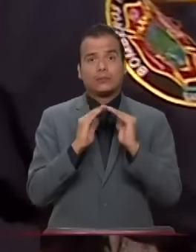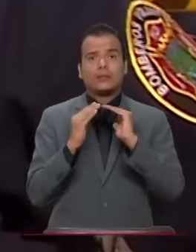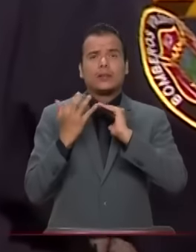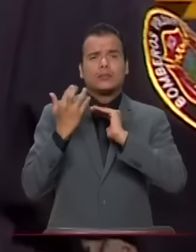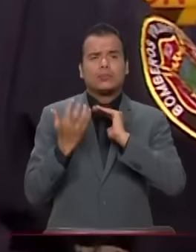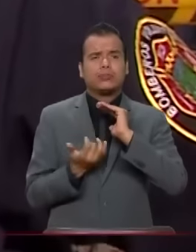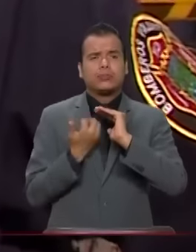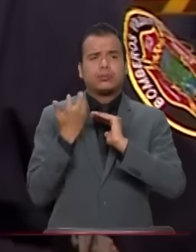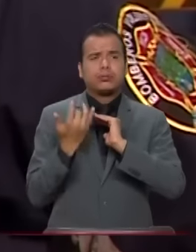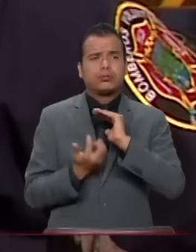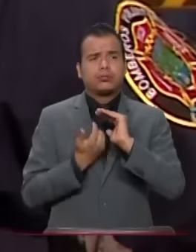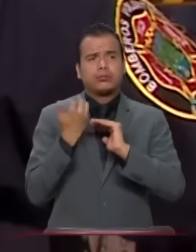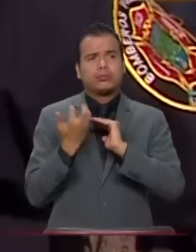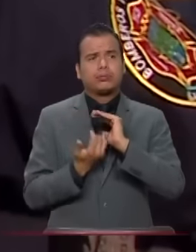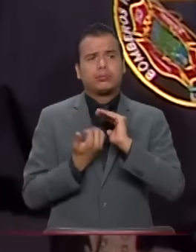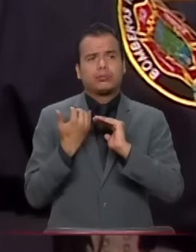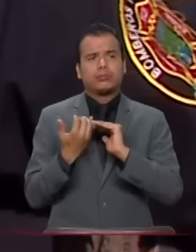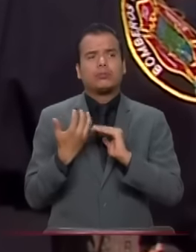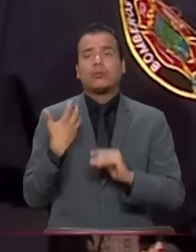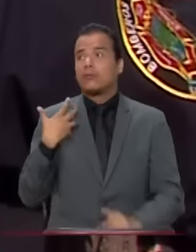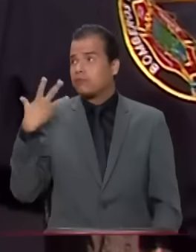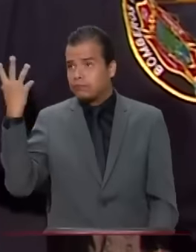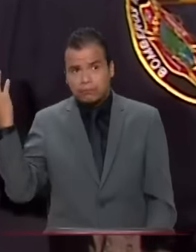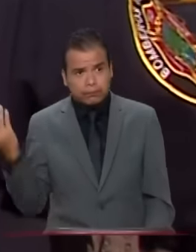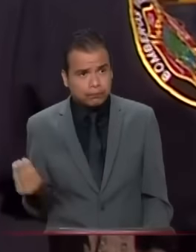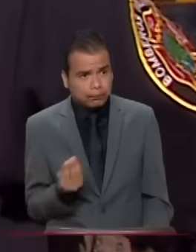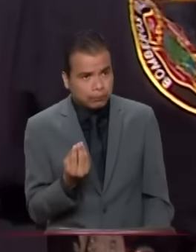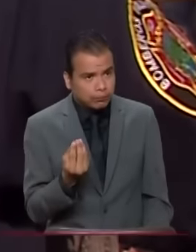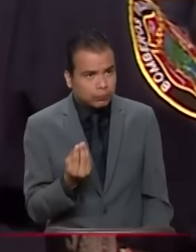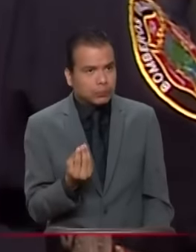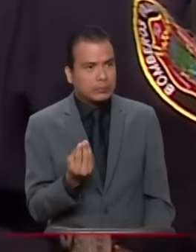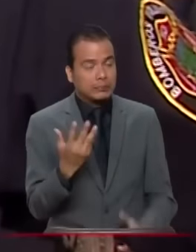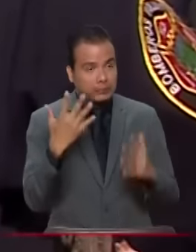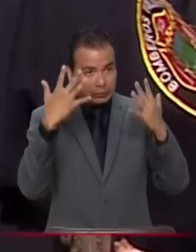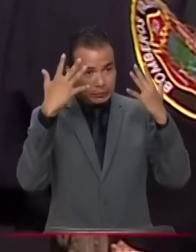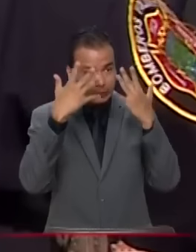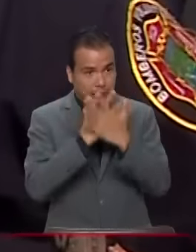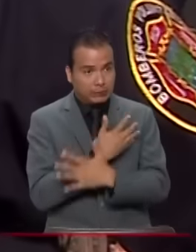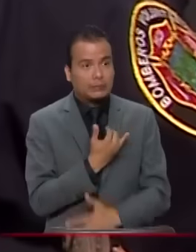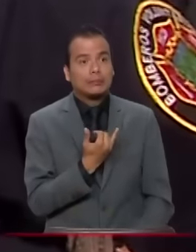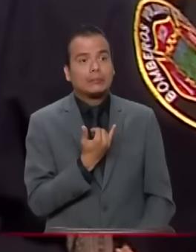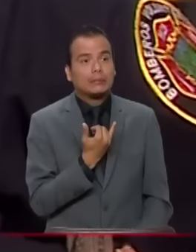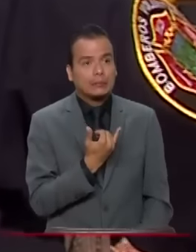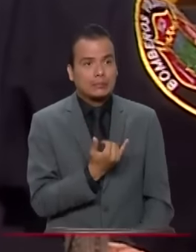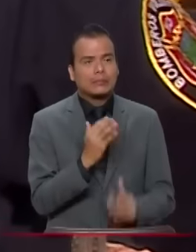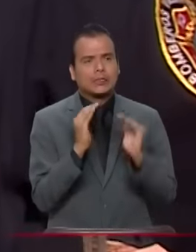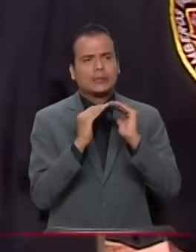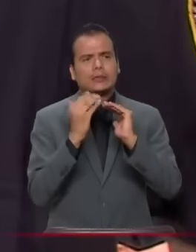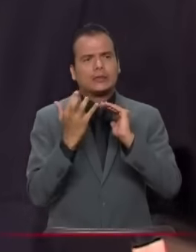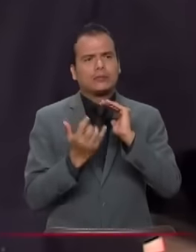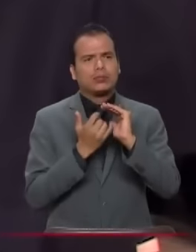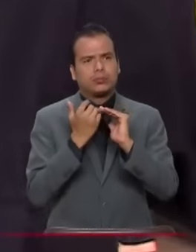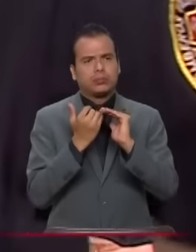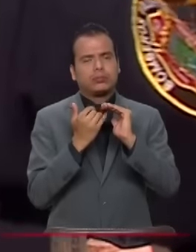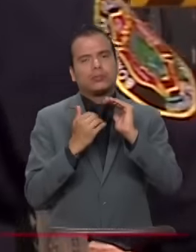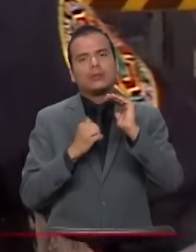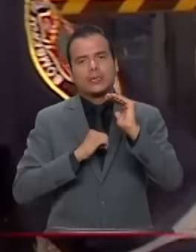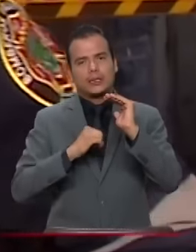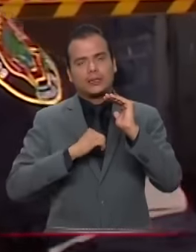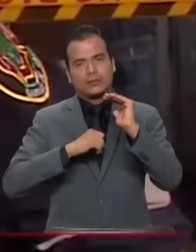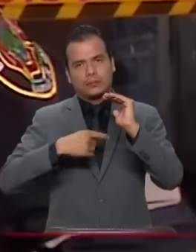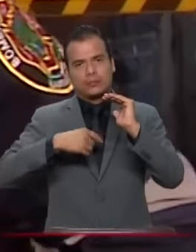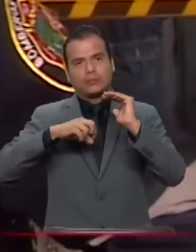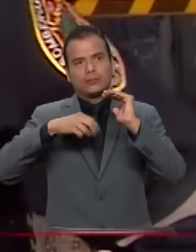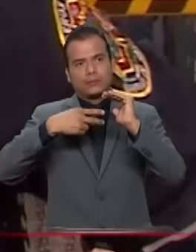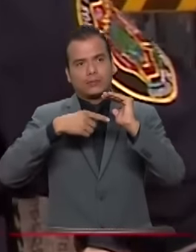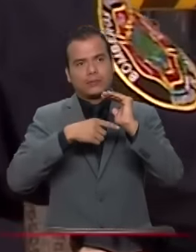vivienda. Llegamos con los primeros recursos y efectivamente nos encontramos con una vivienda de 2 niveles, en donde el